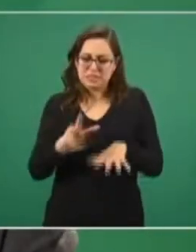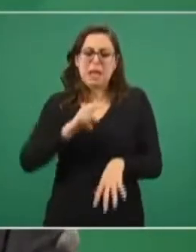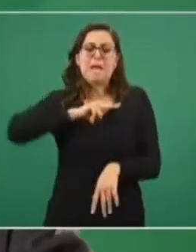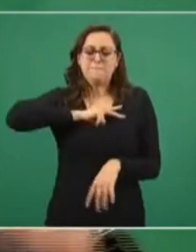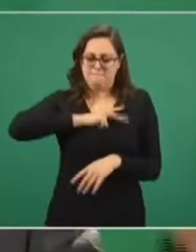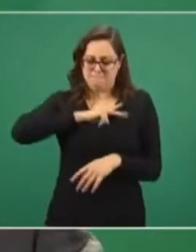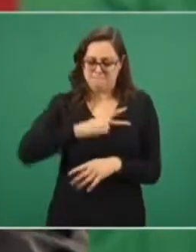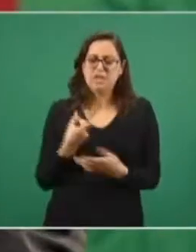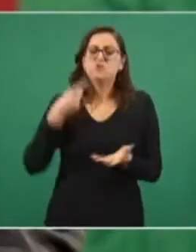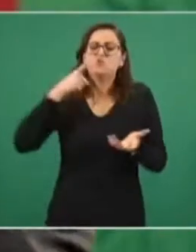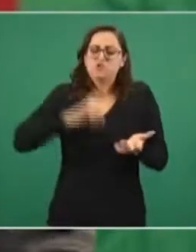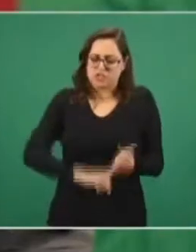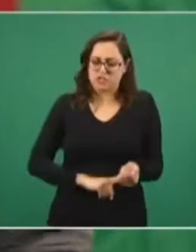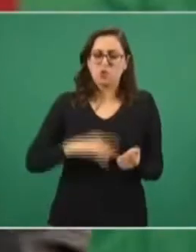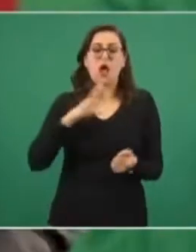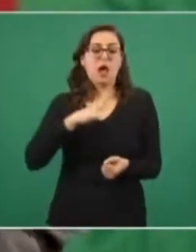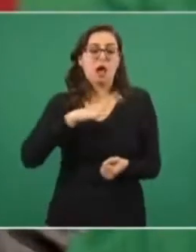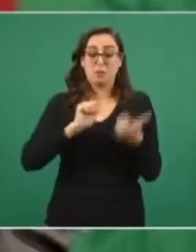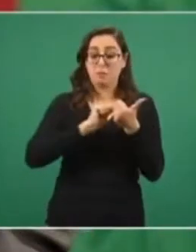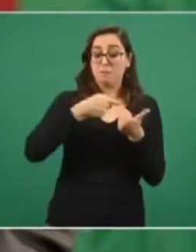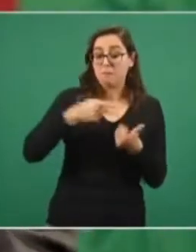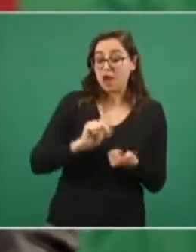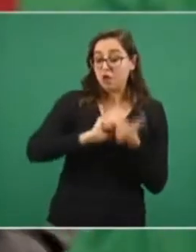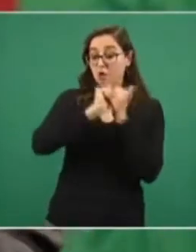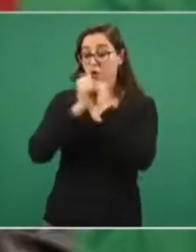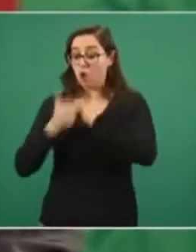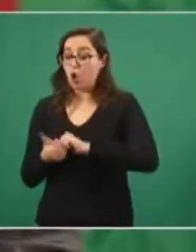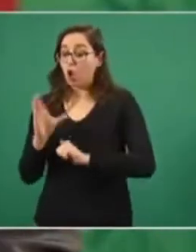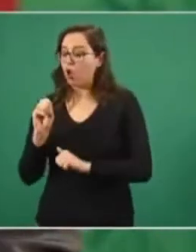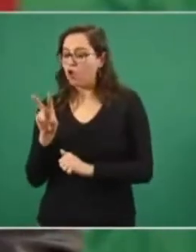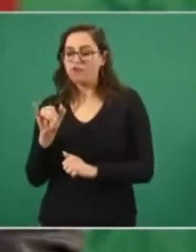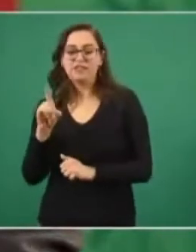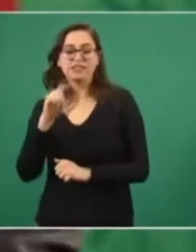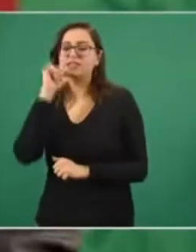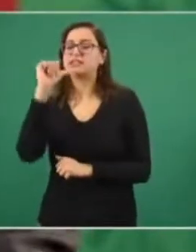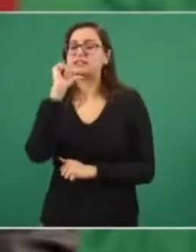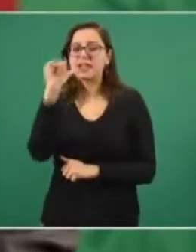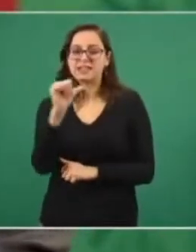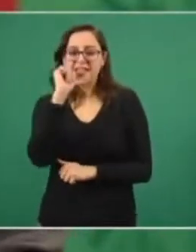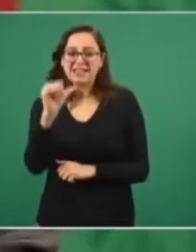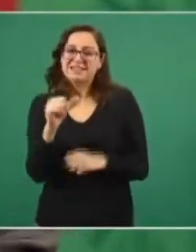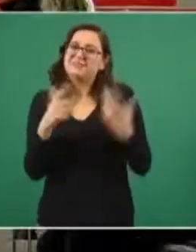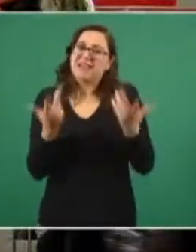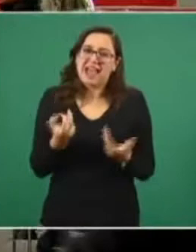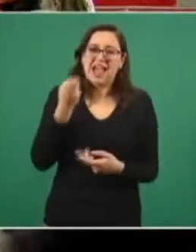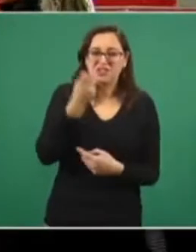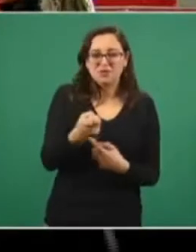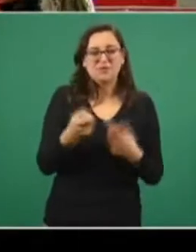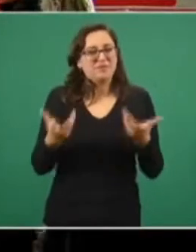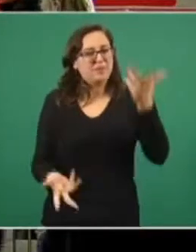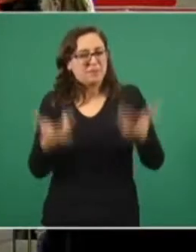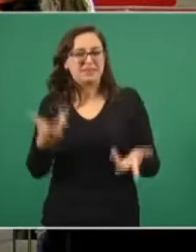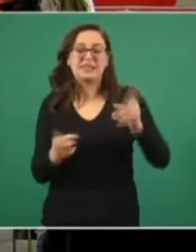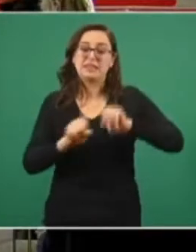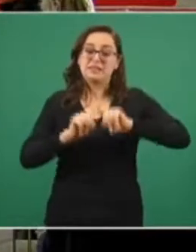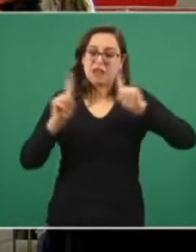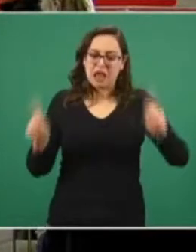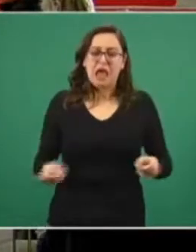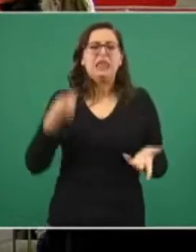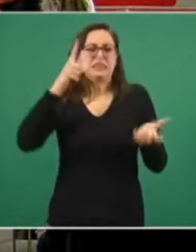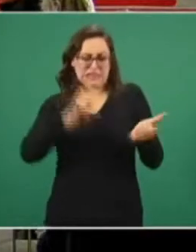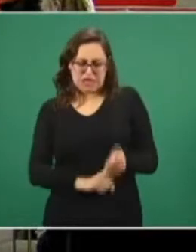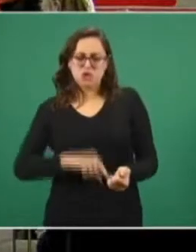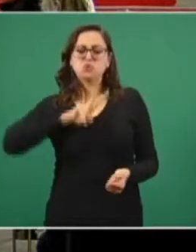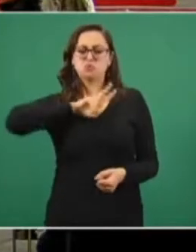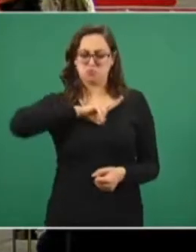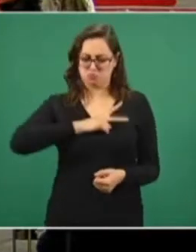enfermedad COVID, después detección, o en ambos casos detección del virus. Es muy distinto el tener el virus detectable